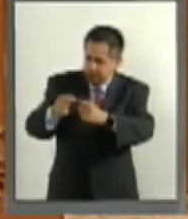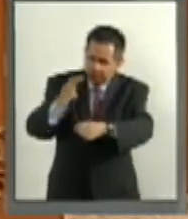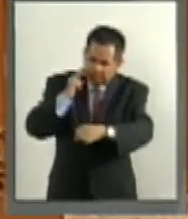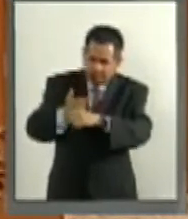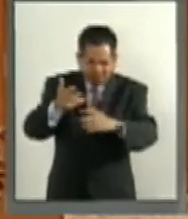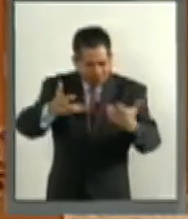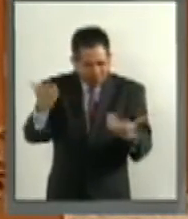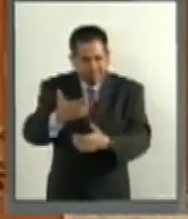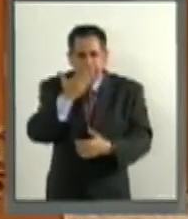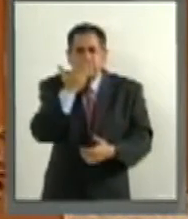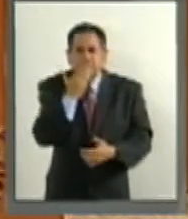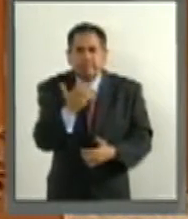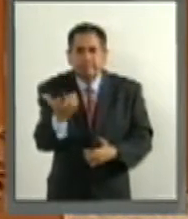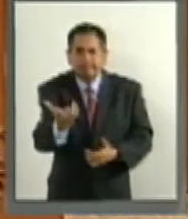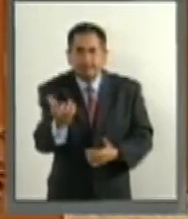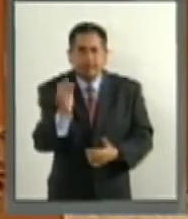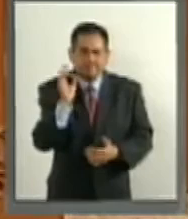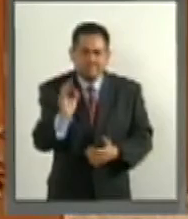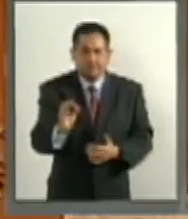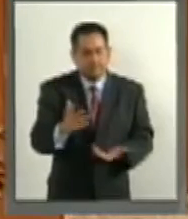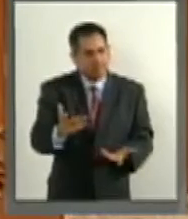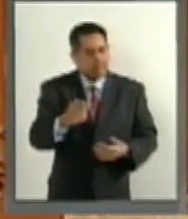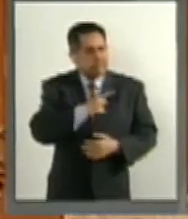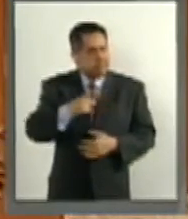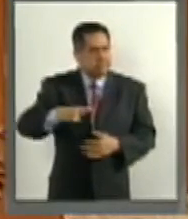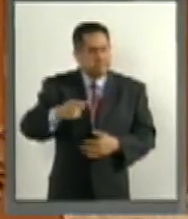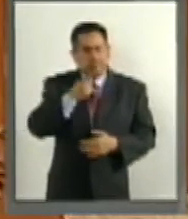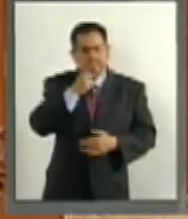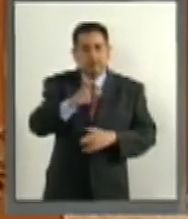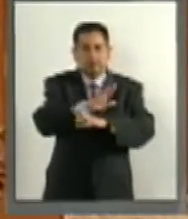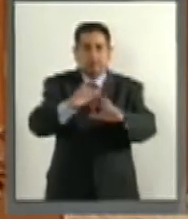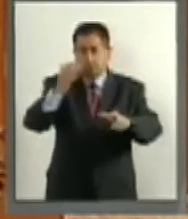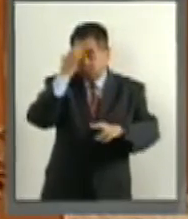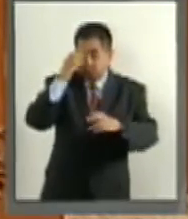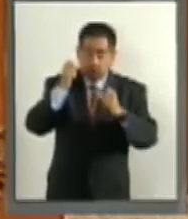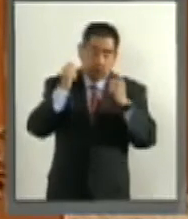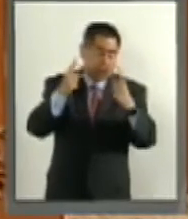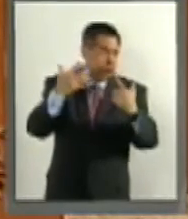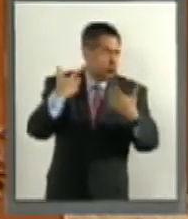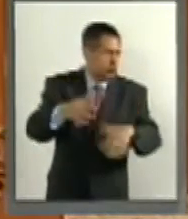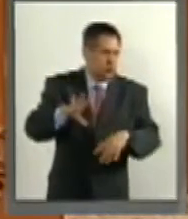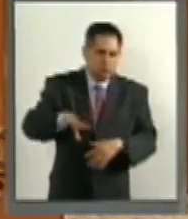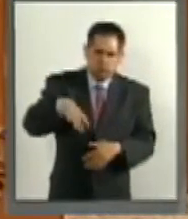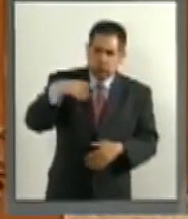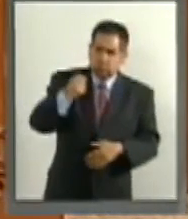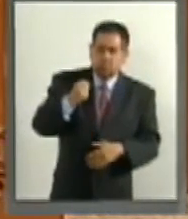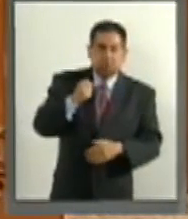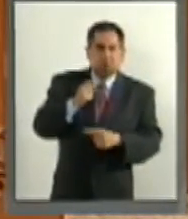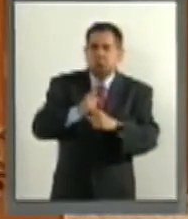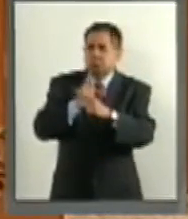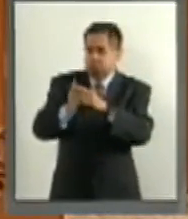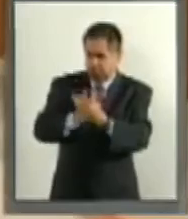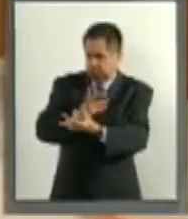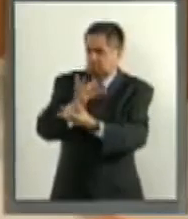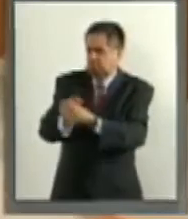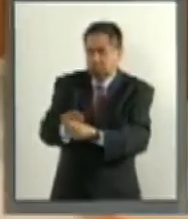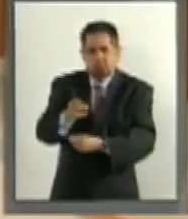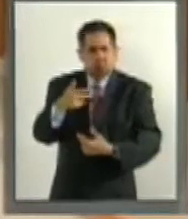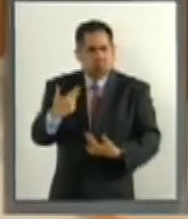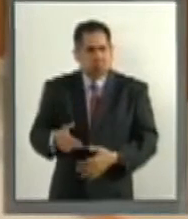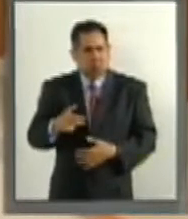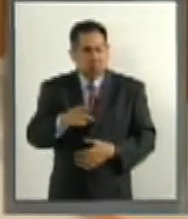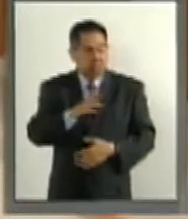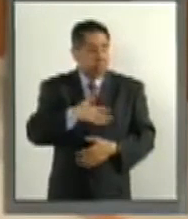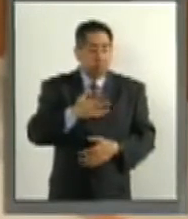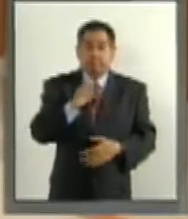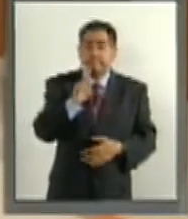hechos. Debo decir que les reconozco este gran esfuerzo y que me sumo a él, porque en Acción